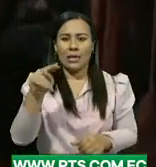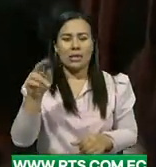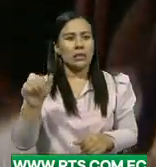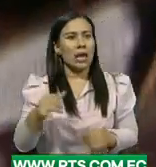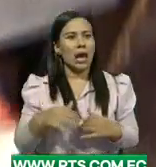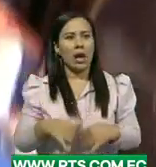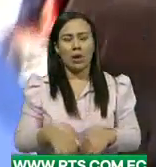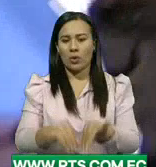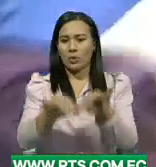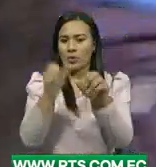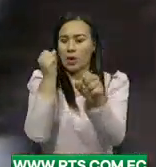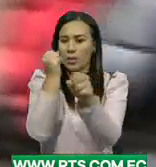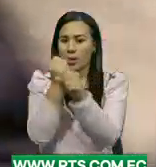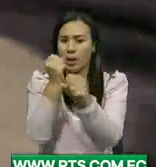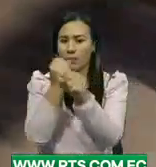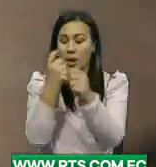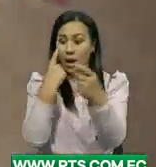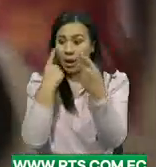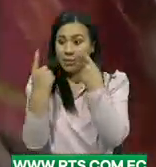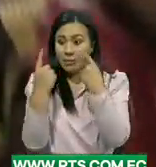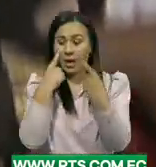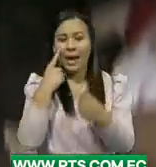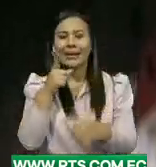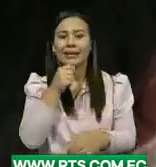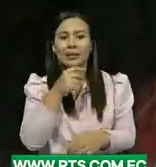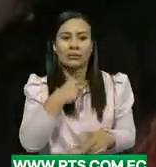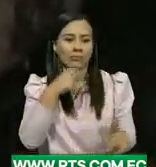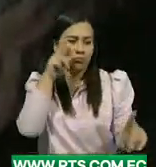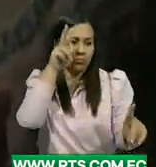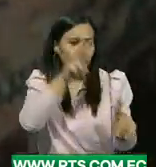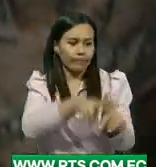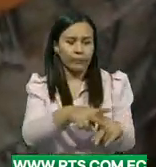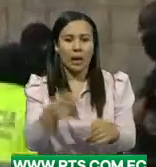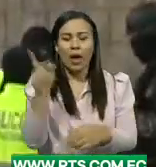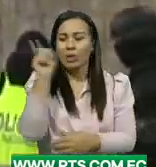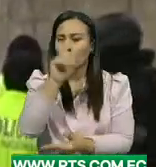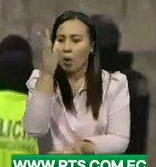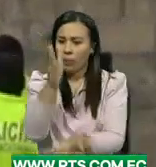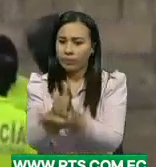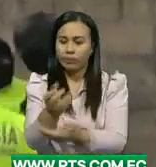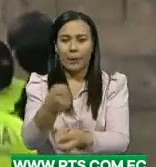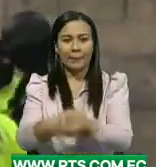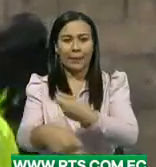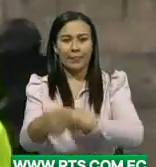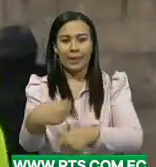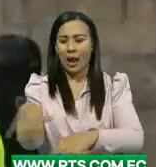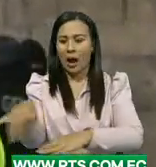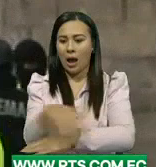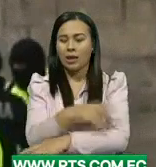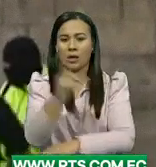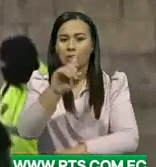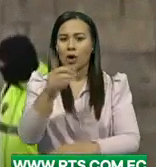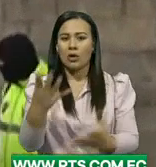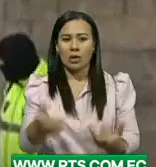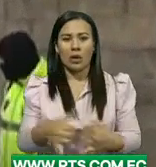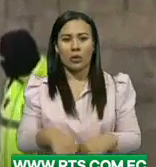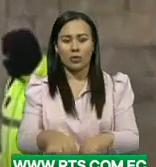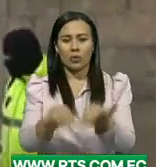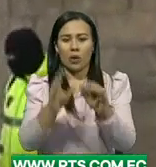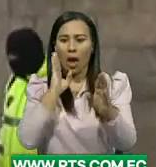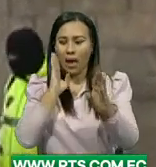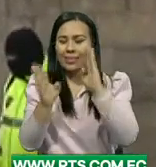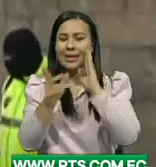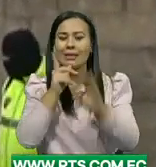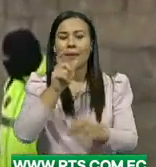continuarán con este tipo de acciones. Quieren neutralizar el expendio de alcaloides por ese sector. Posibles